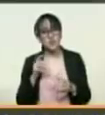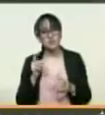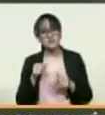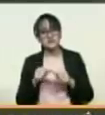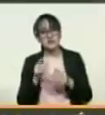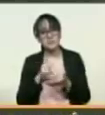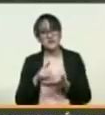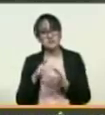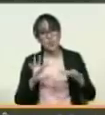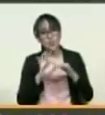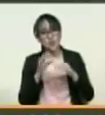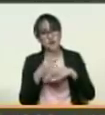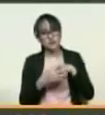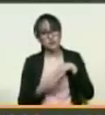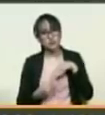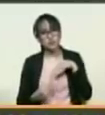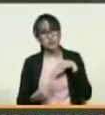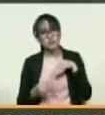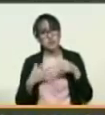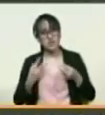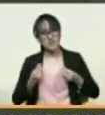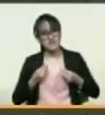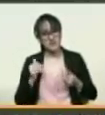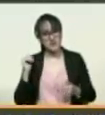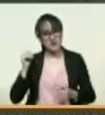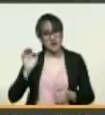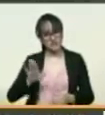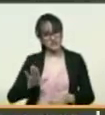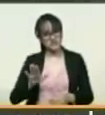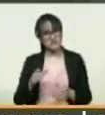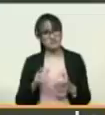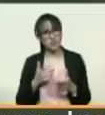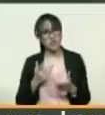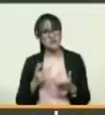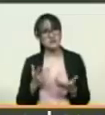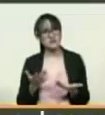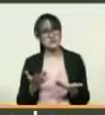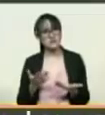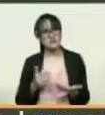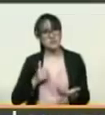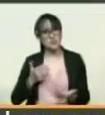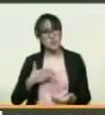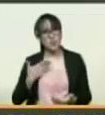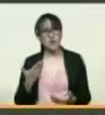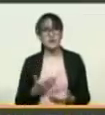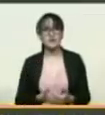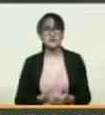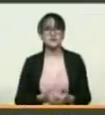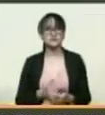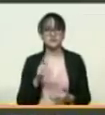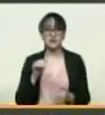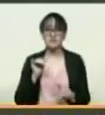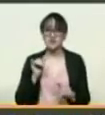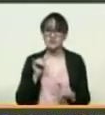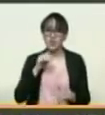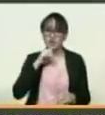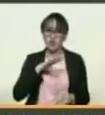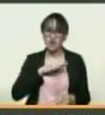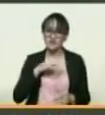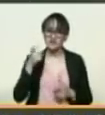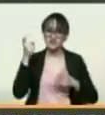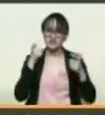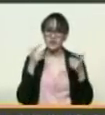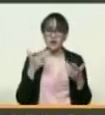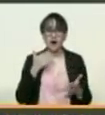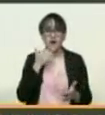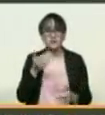UNASUR. Persona. Vivir la UNASUR bajo esas condiciones y no quiere decir eso que ese gran legado del presidente Chávez pues prácticamente ya